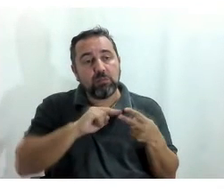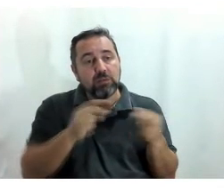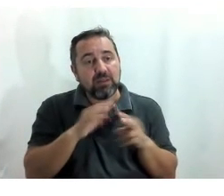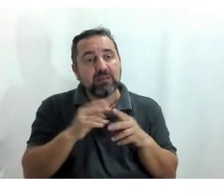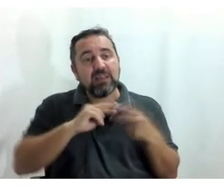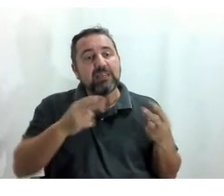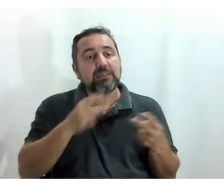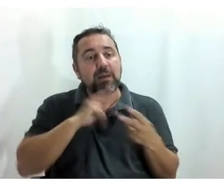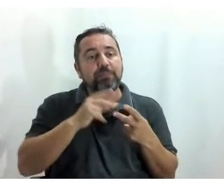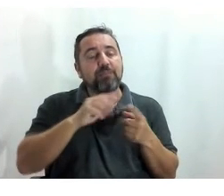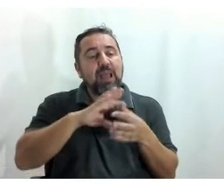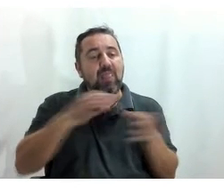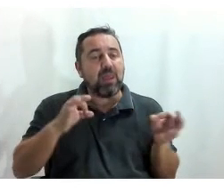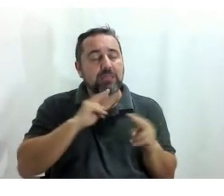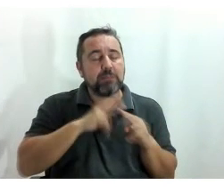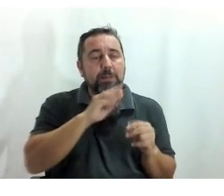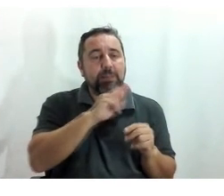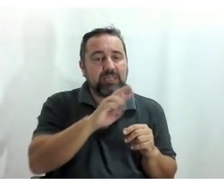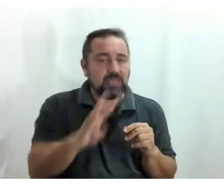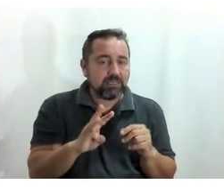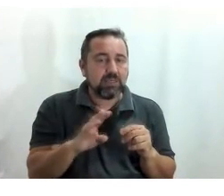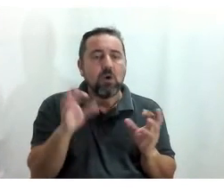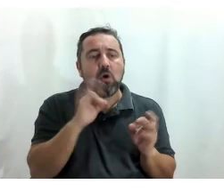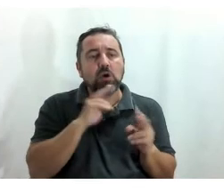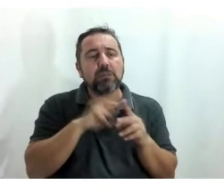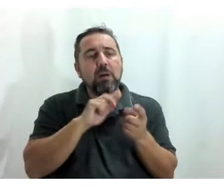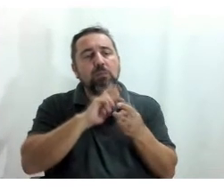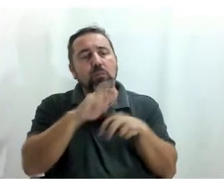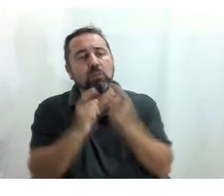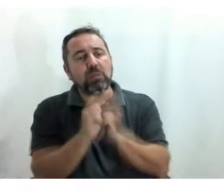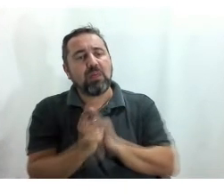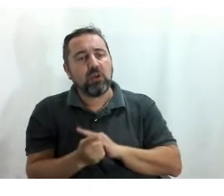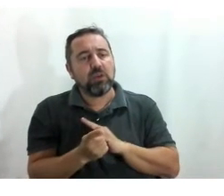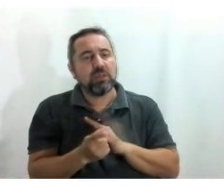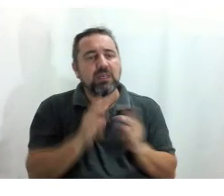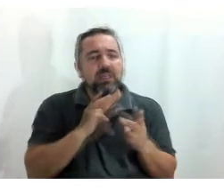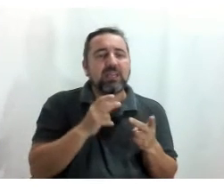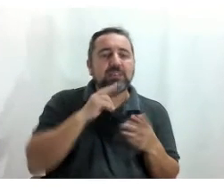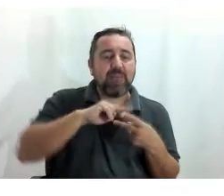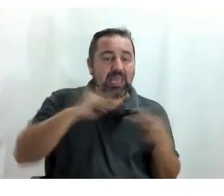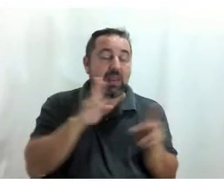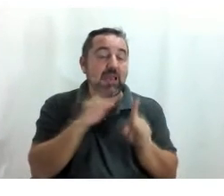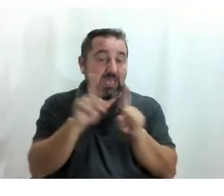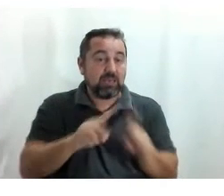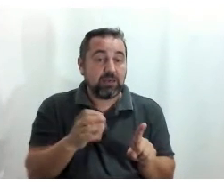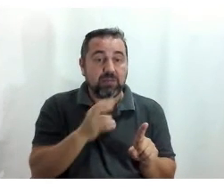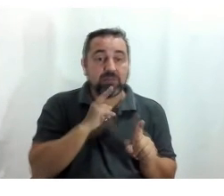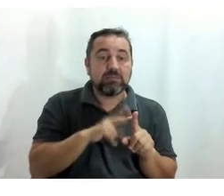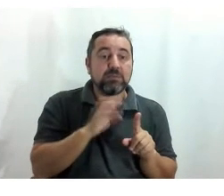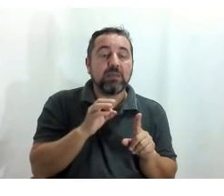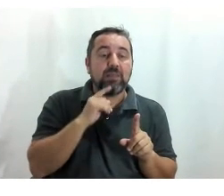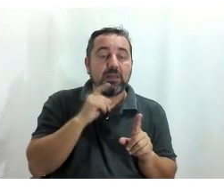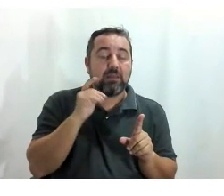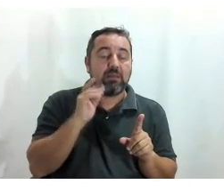cadena 23 o ratones con mutaciones en heterocigosis, en el gen que os comentaba antes, en el factor de